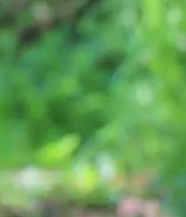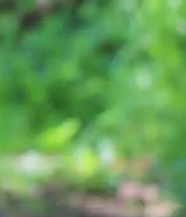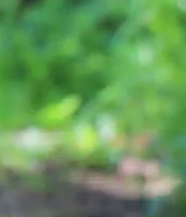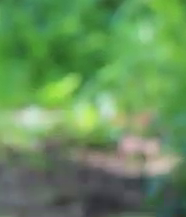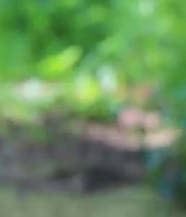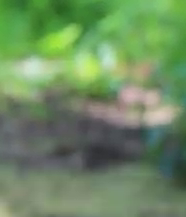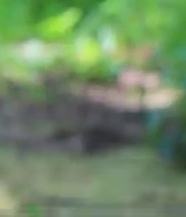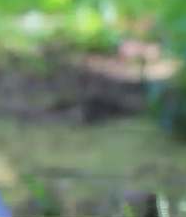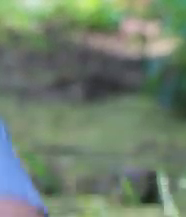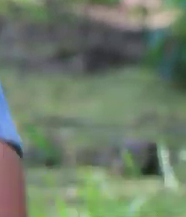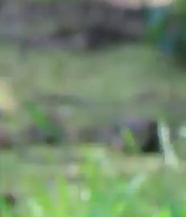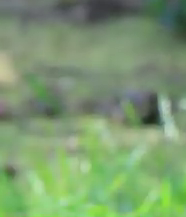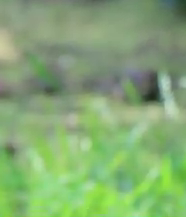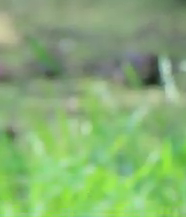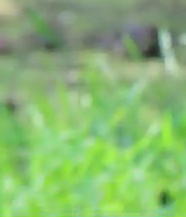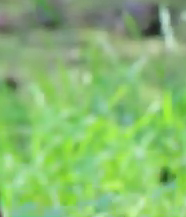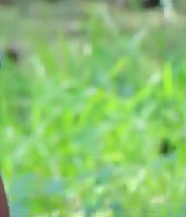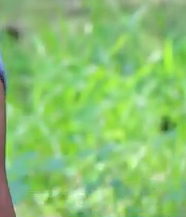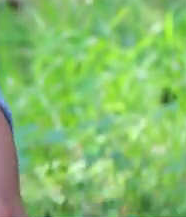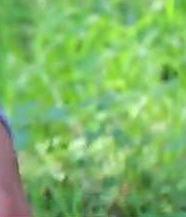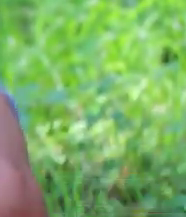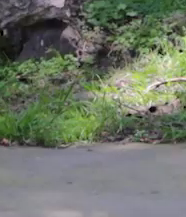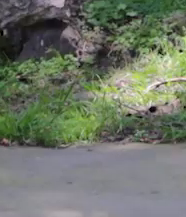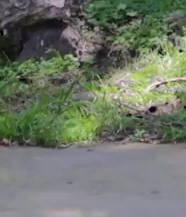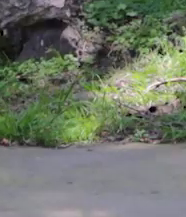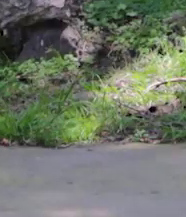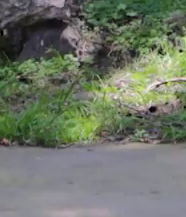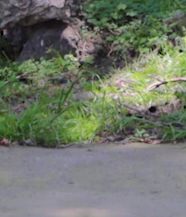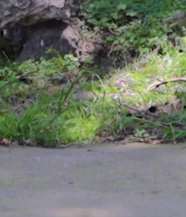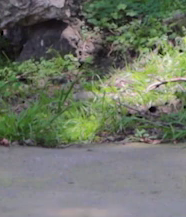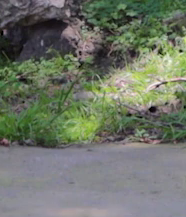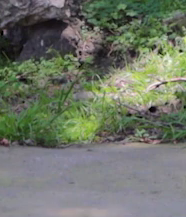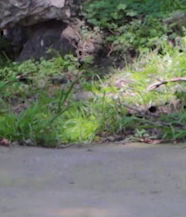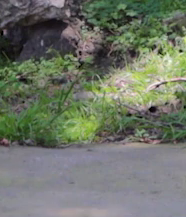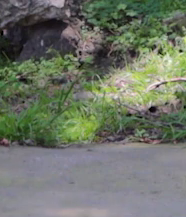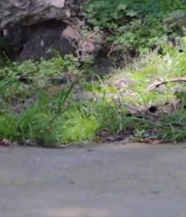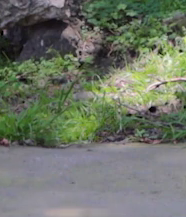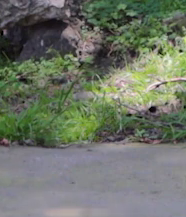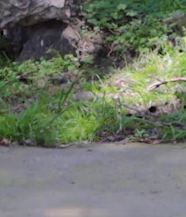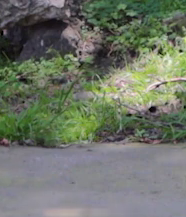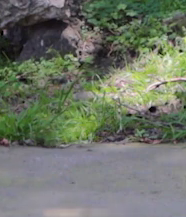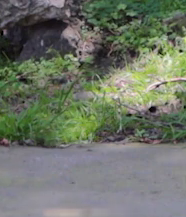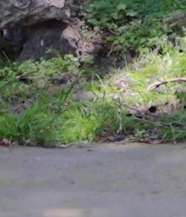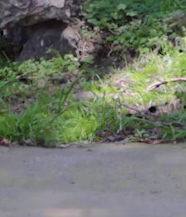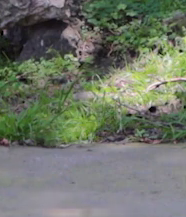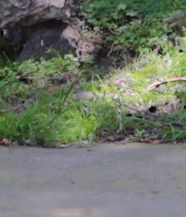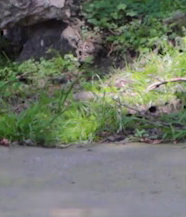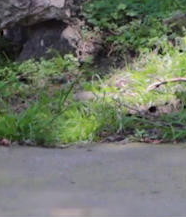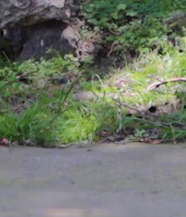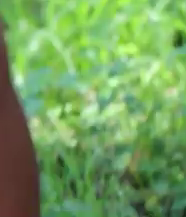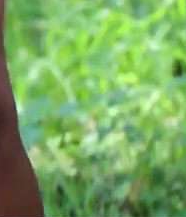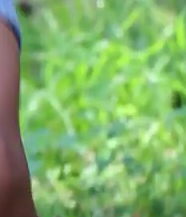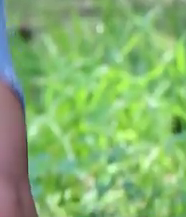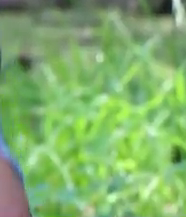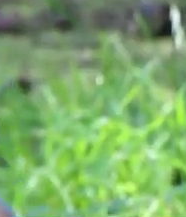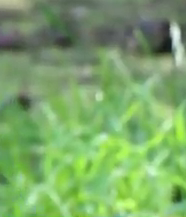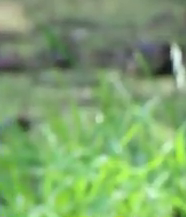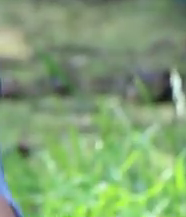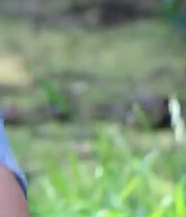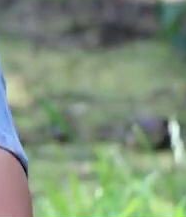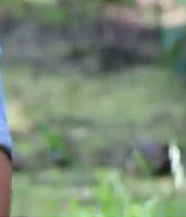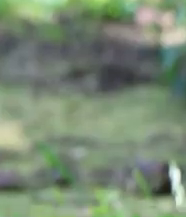hayan disfrutado tanto como la maestra Gaby y yo. Nos vemos, hasta la próxima. Pero antes, a movernos un poco.